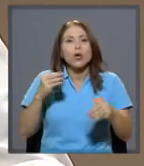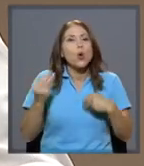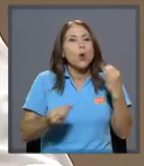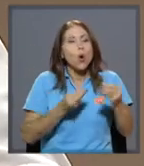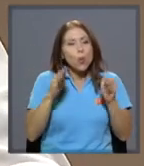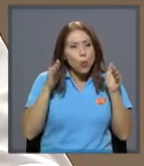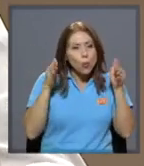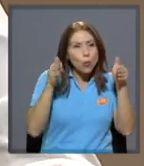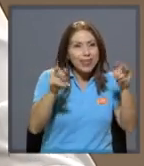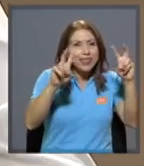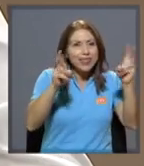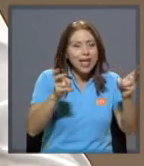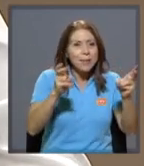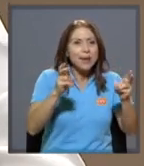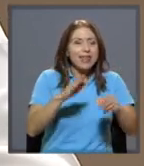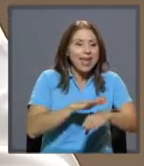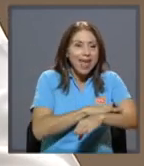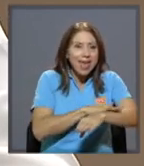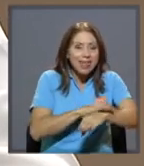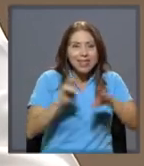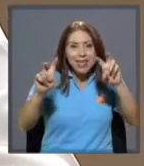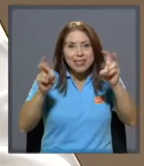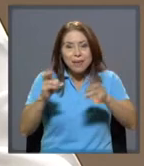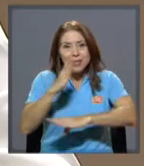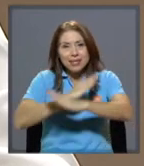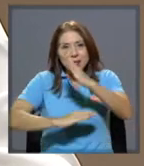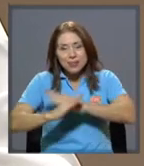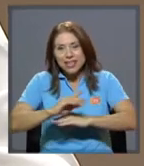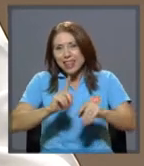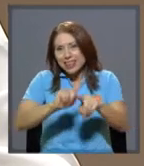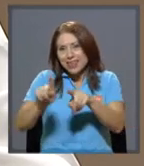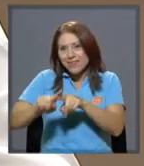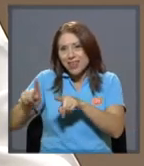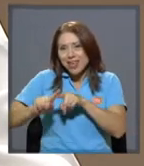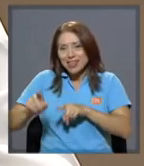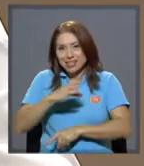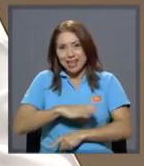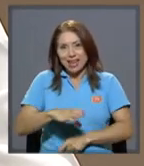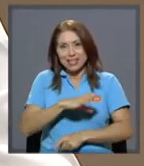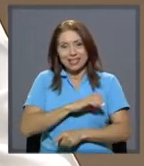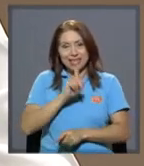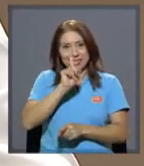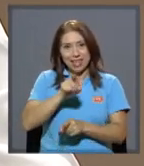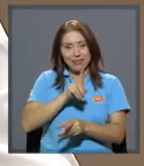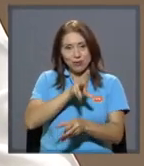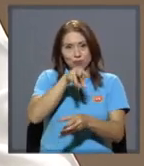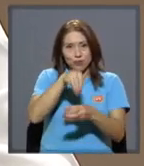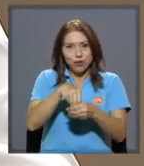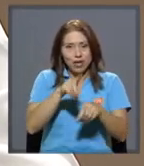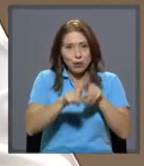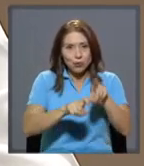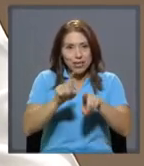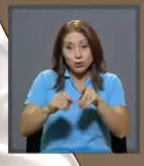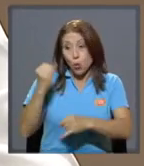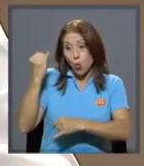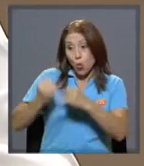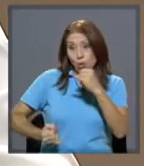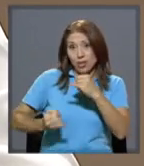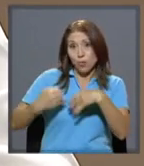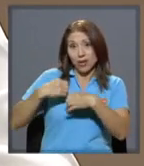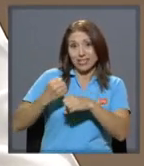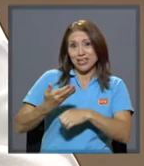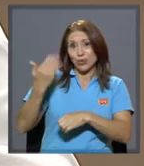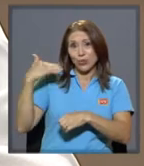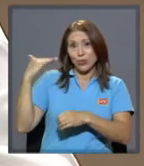de discapacidad, ¿verdad? Las diferentes temáticas que se suelen medir en un censo. Y bueno, el censo fue el último censo, es el del